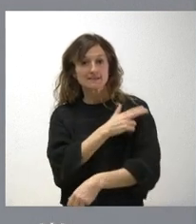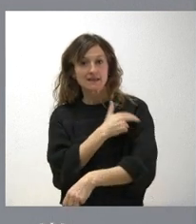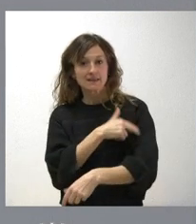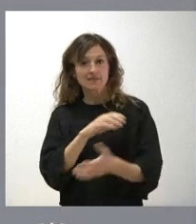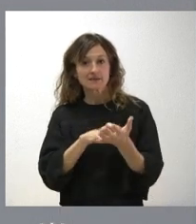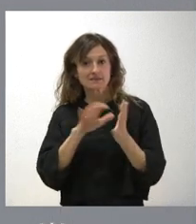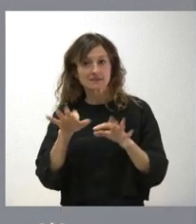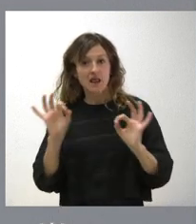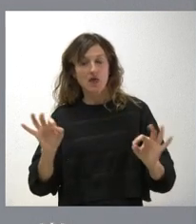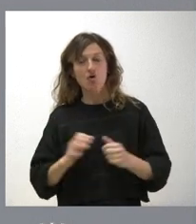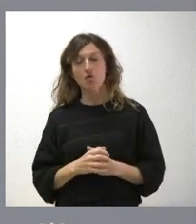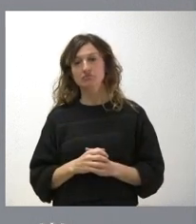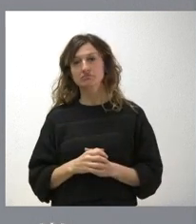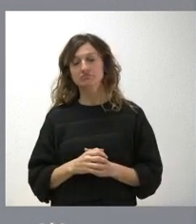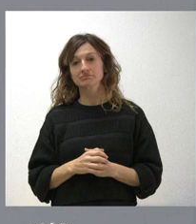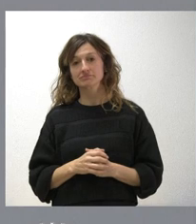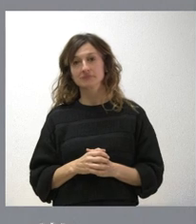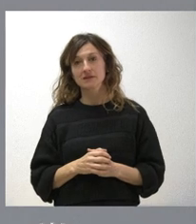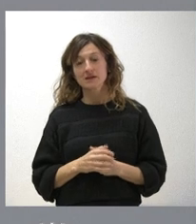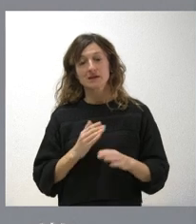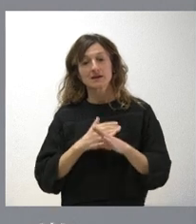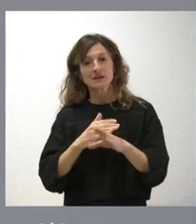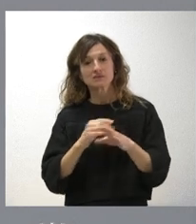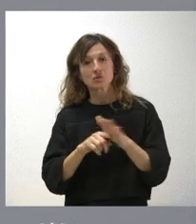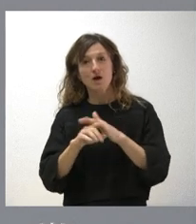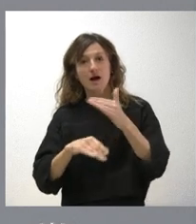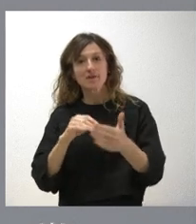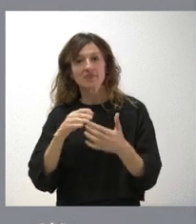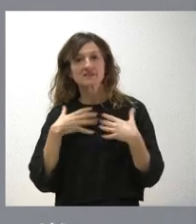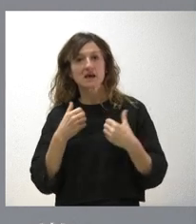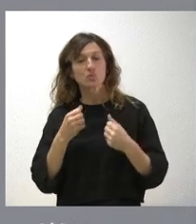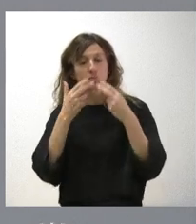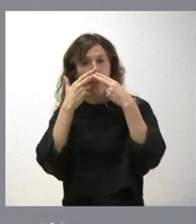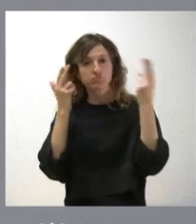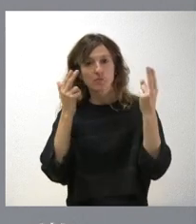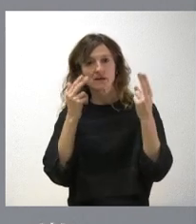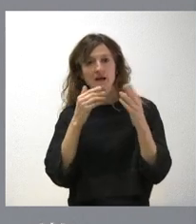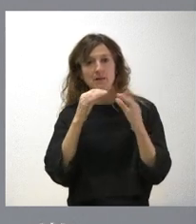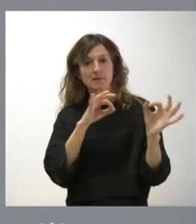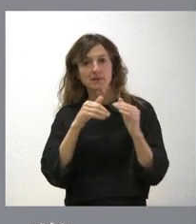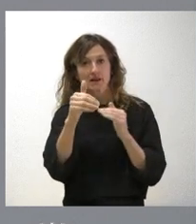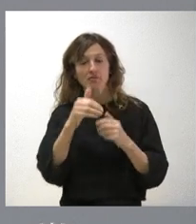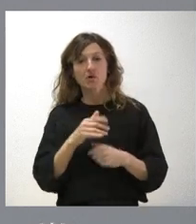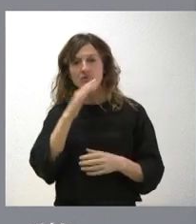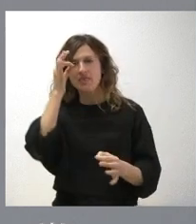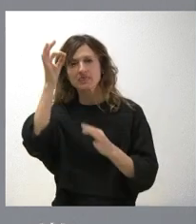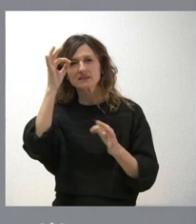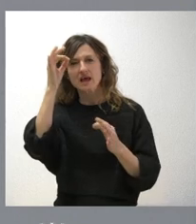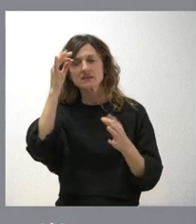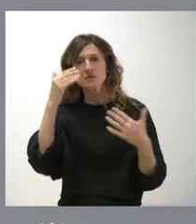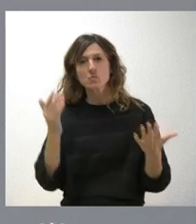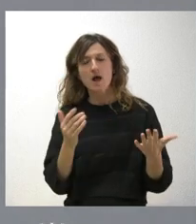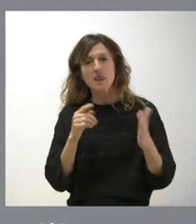león y esto no quita lógicamente para el resto de avances de sanidad pública que tenemos previstos no conozco ahora con detalle Cuál es el estado de